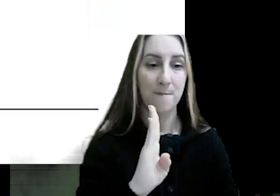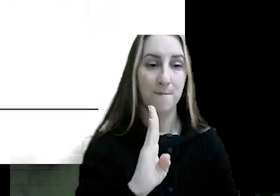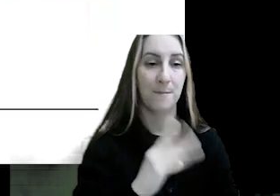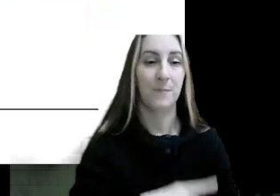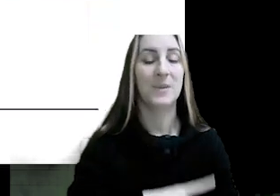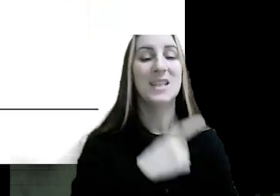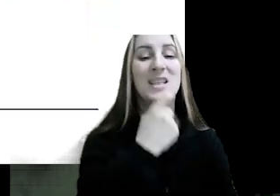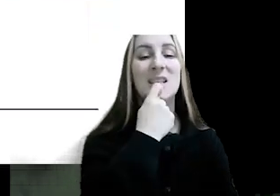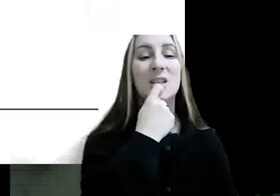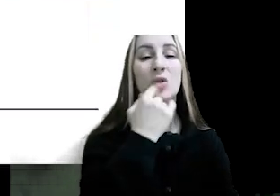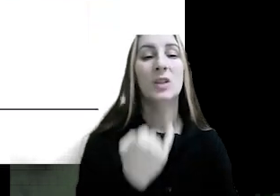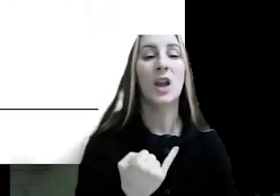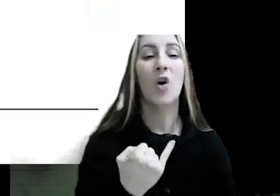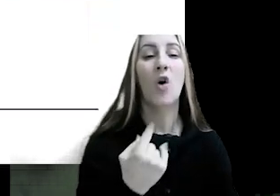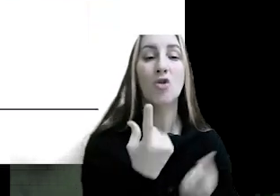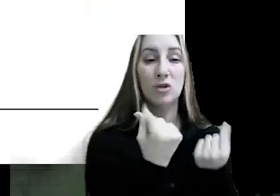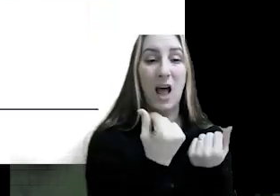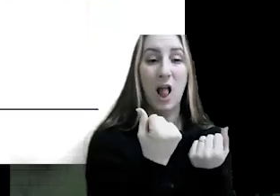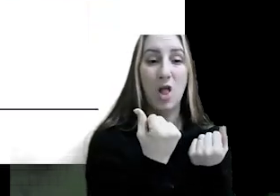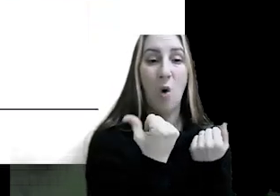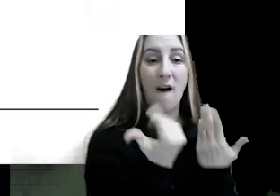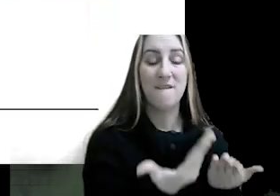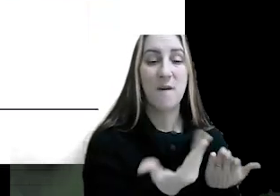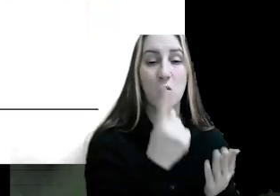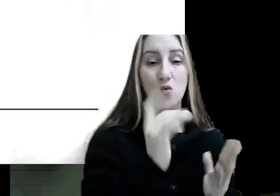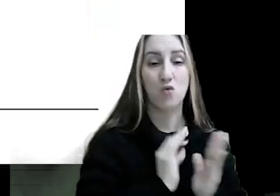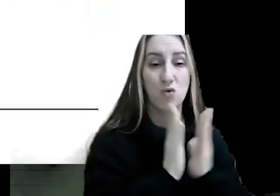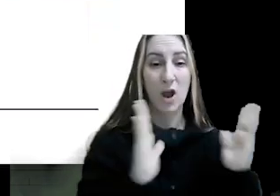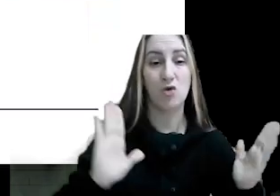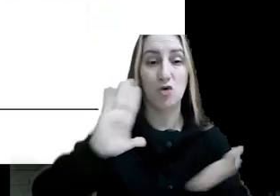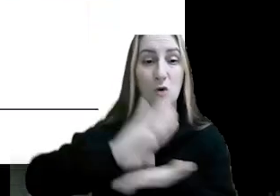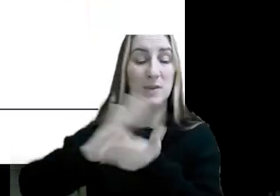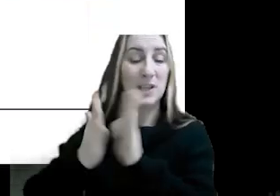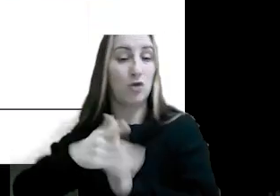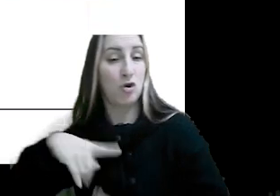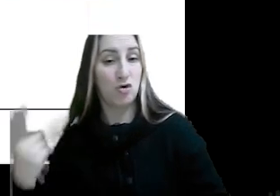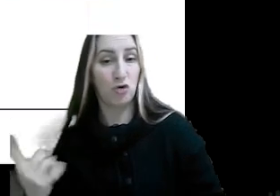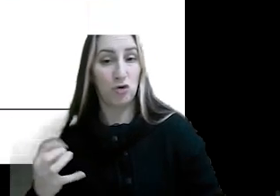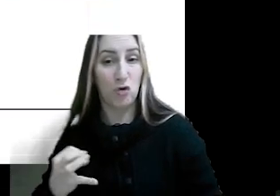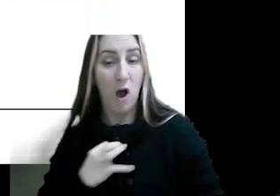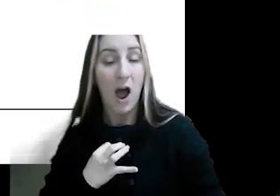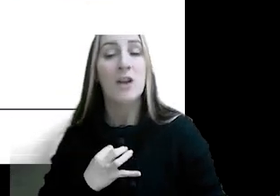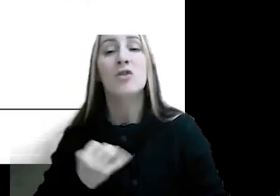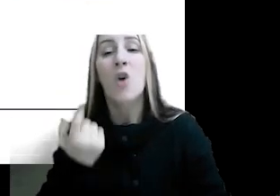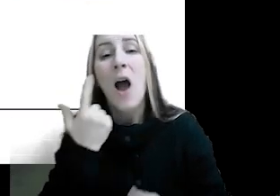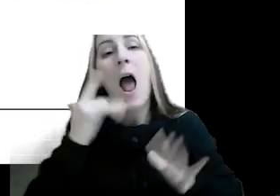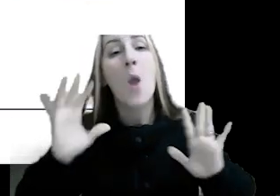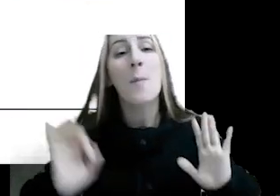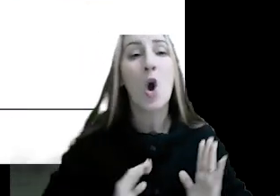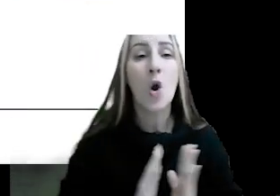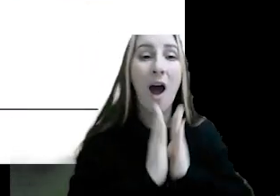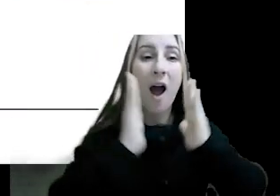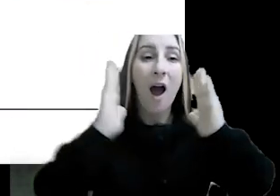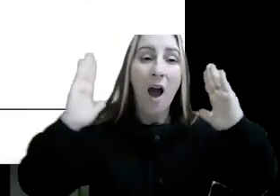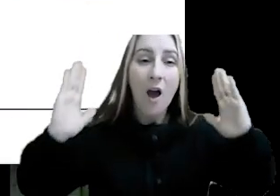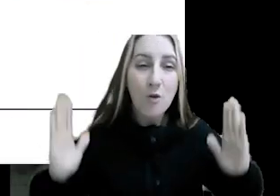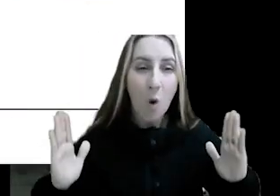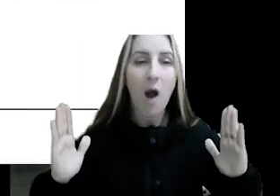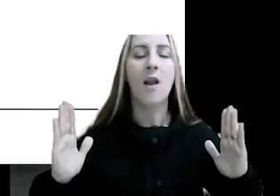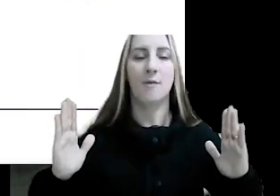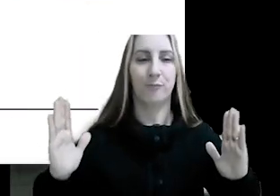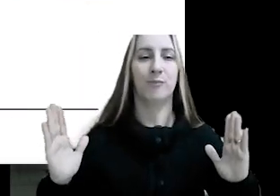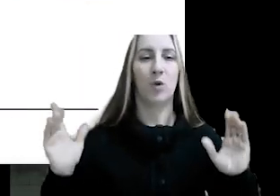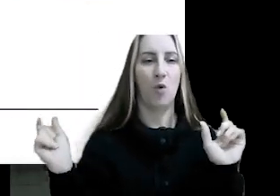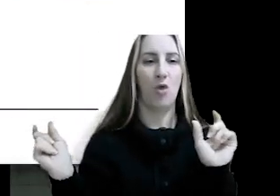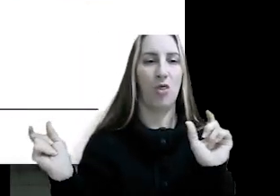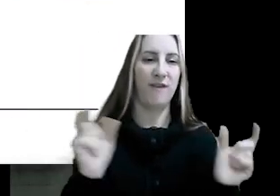tuviese el saldo a favor en un año y la compensación en otro, bueno, quizás anualmente deba entenderse como diferente. Entonces